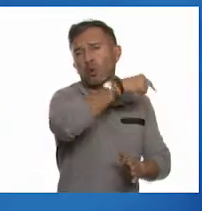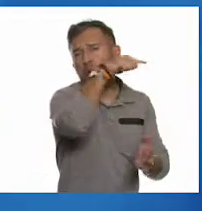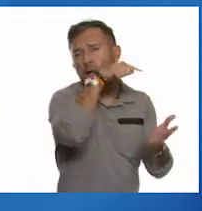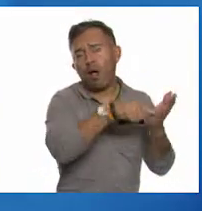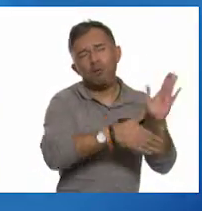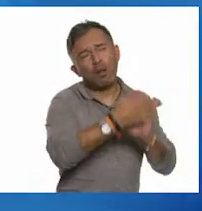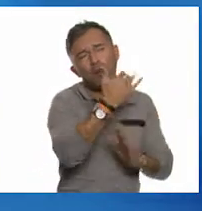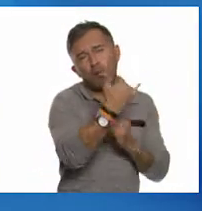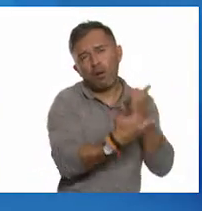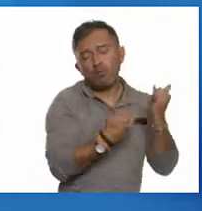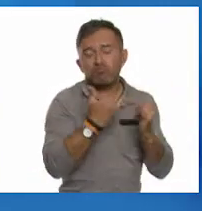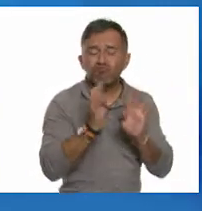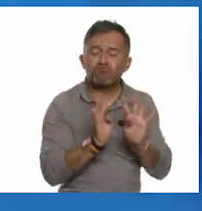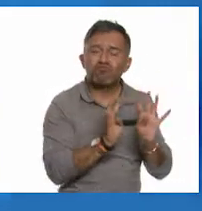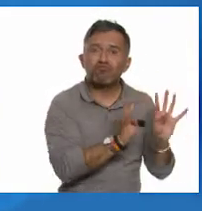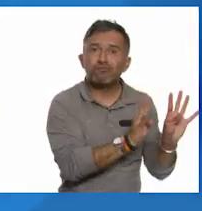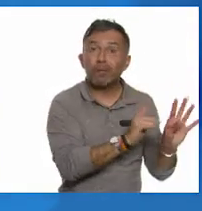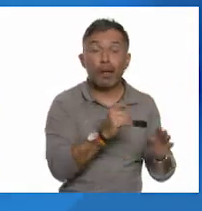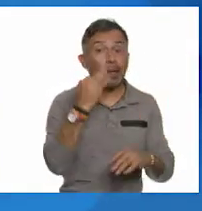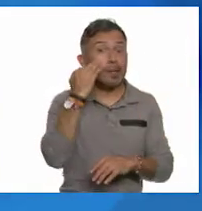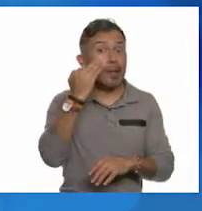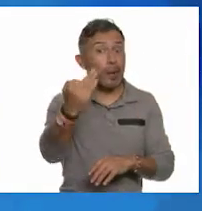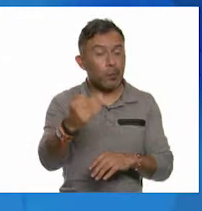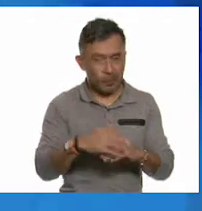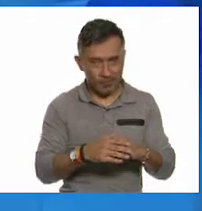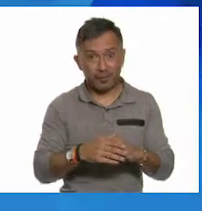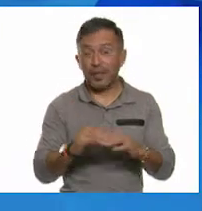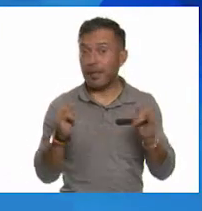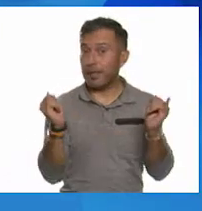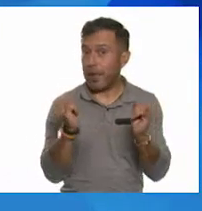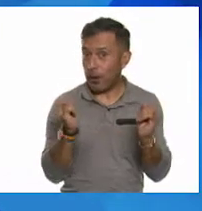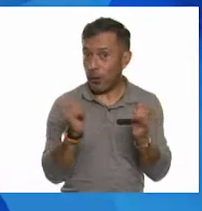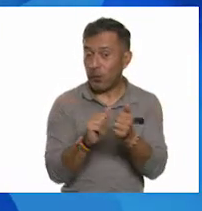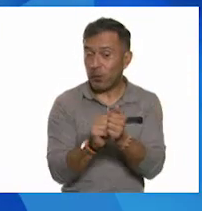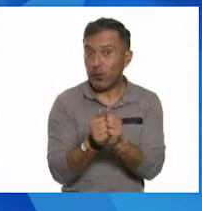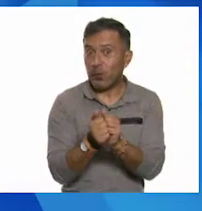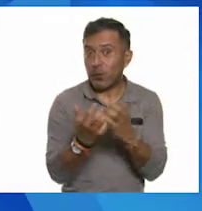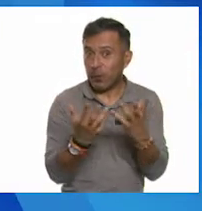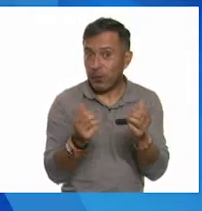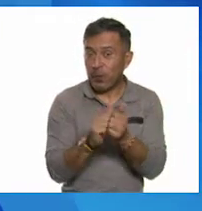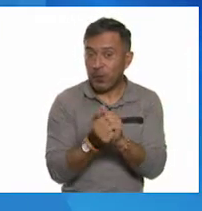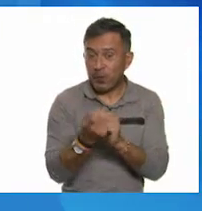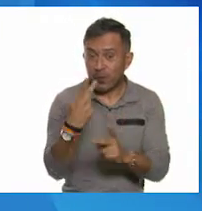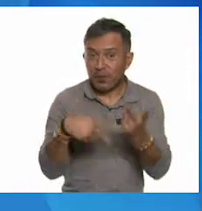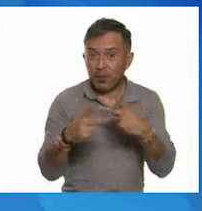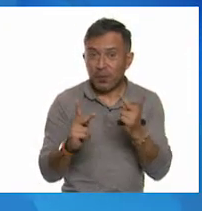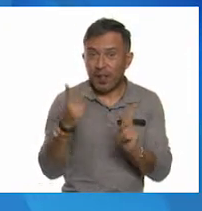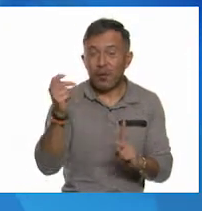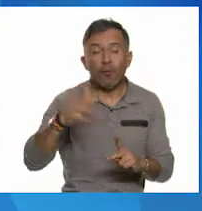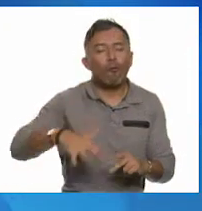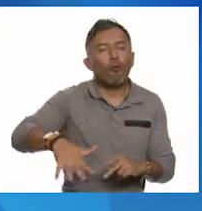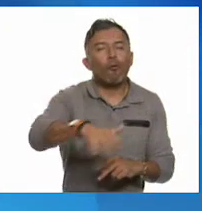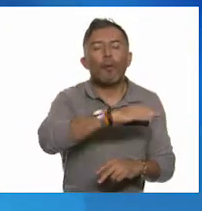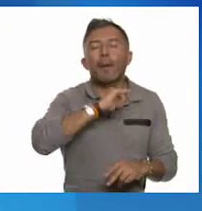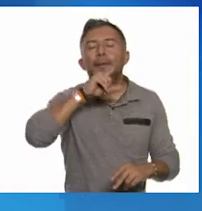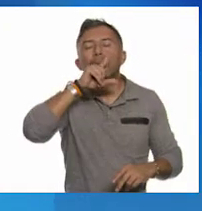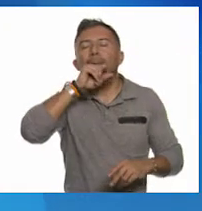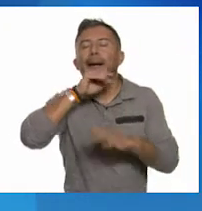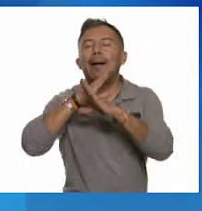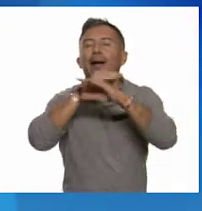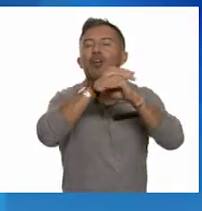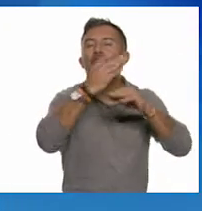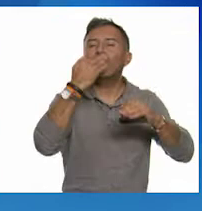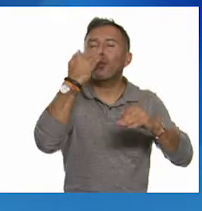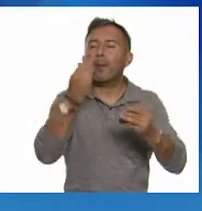Pasó el invierno. Cuando la primavera volvió, toda la comarca se llenó de pájaros y flores. Sin